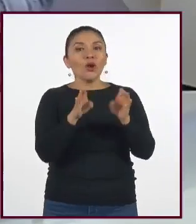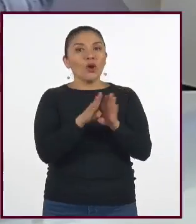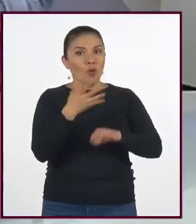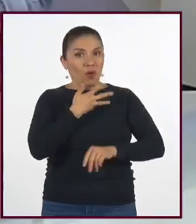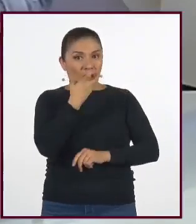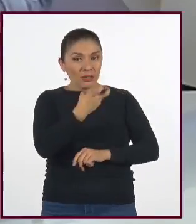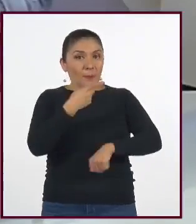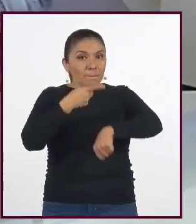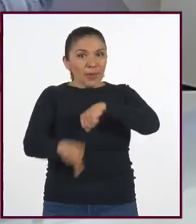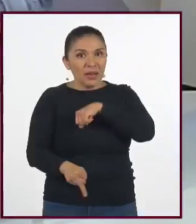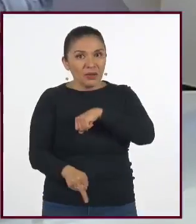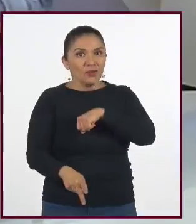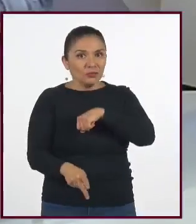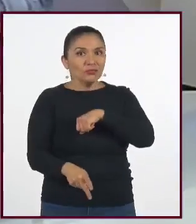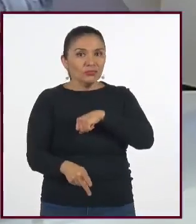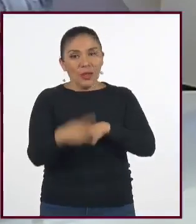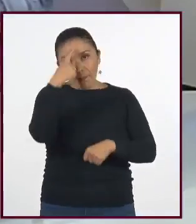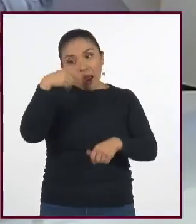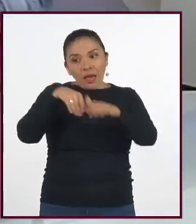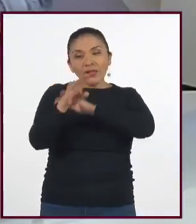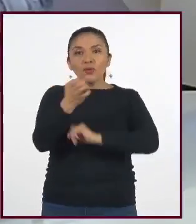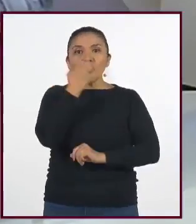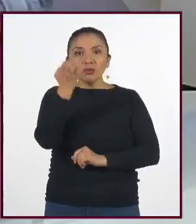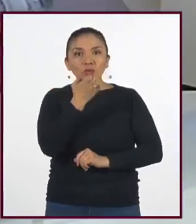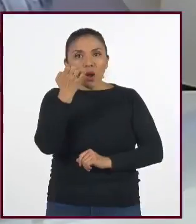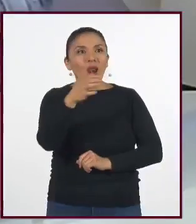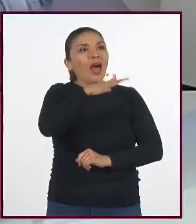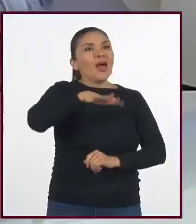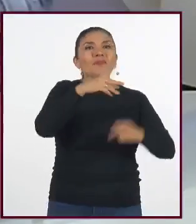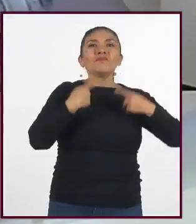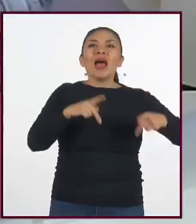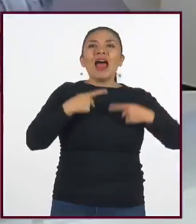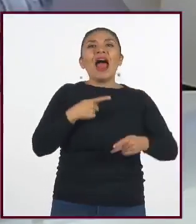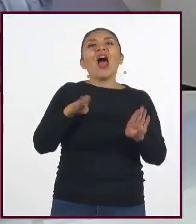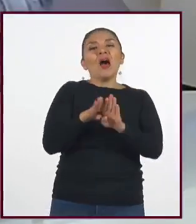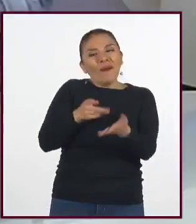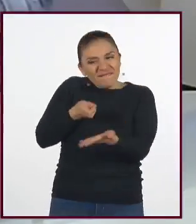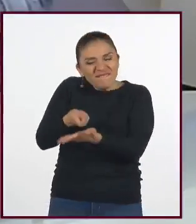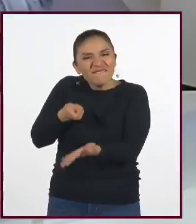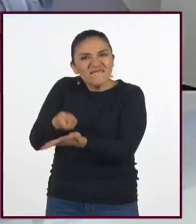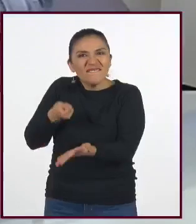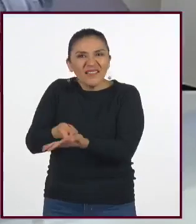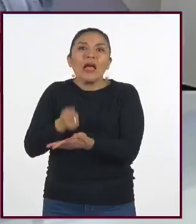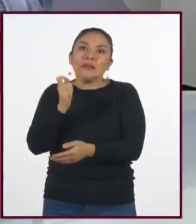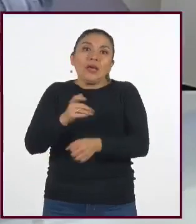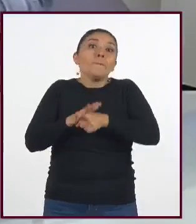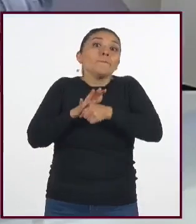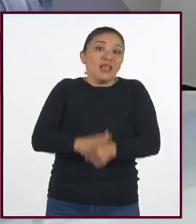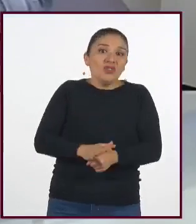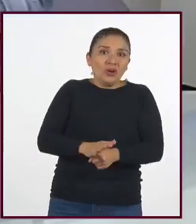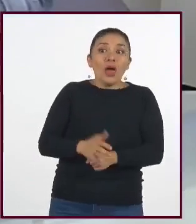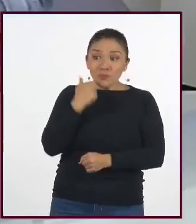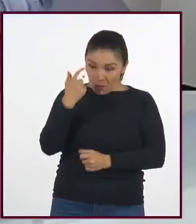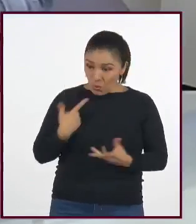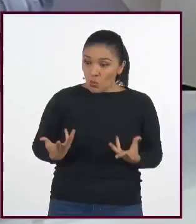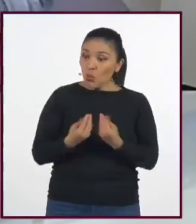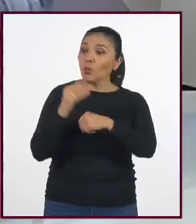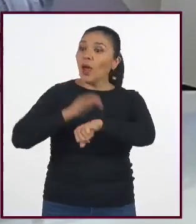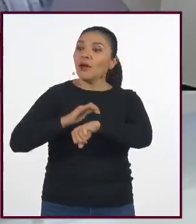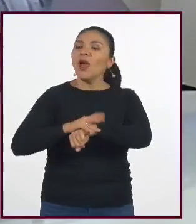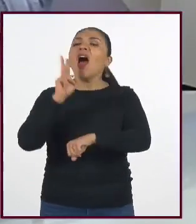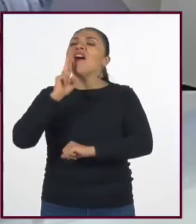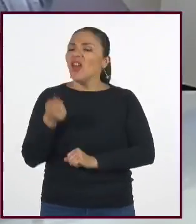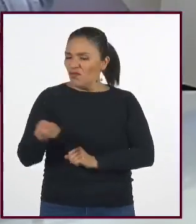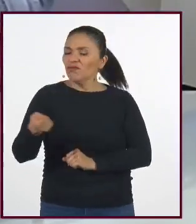de riesgo en la escuela, en la sociedad, ¿no? Sí, claro, la presión social de pertenencia, de, a ver, fúmale,